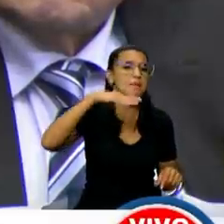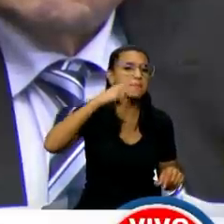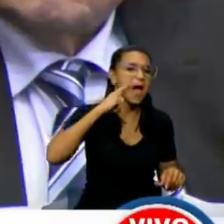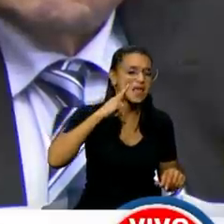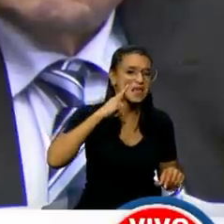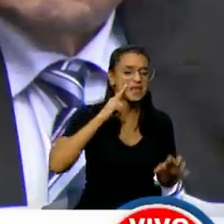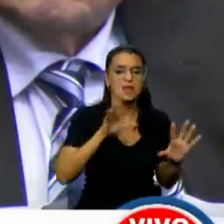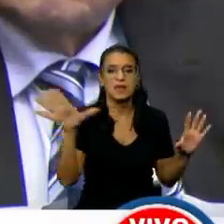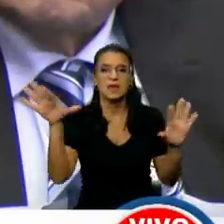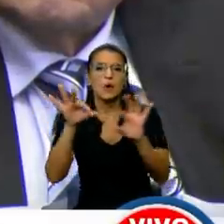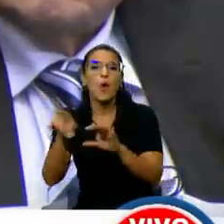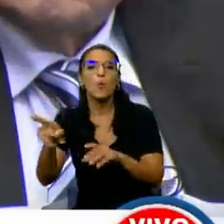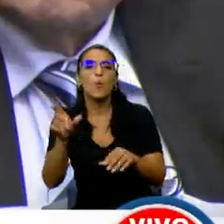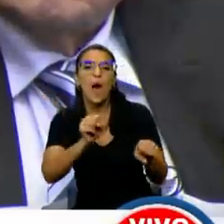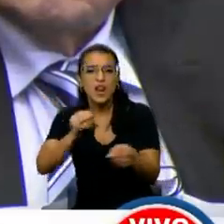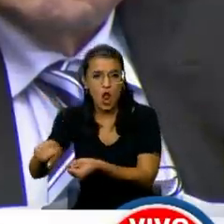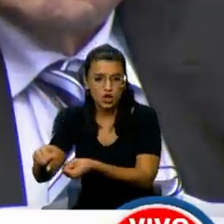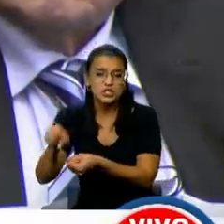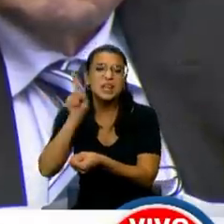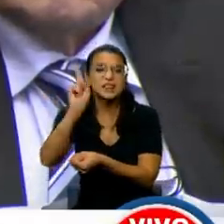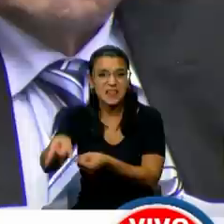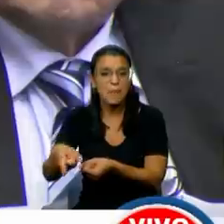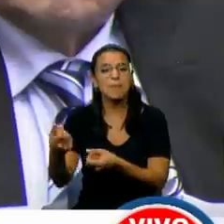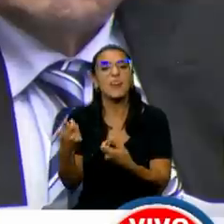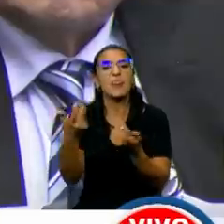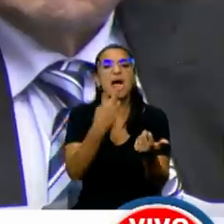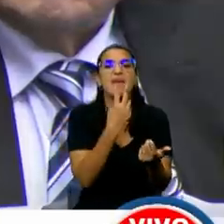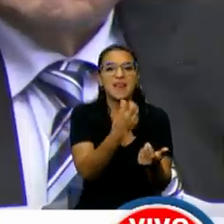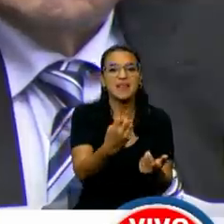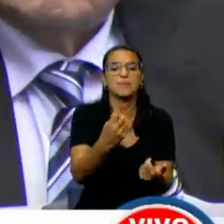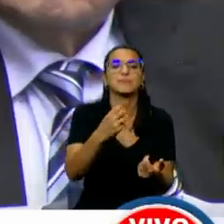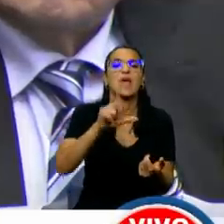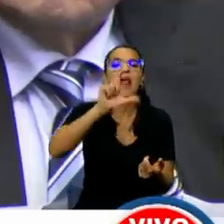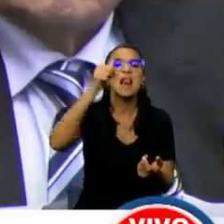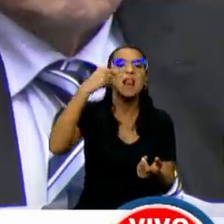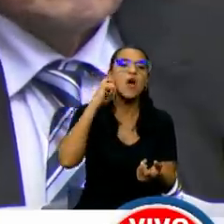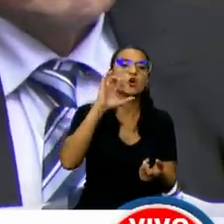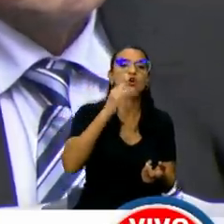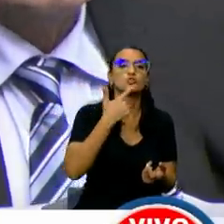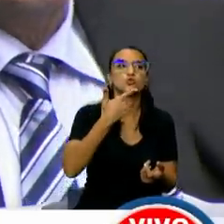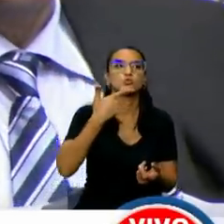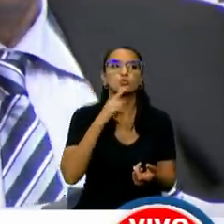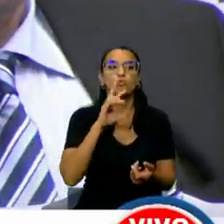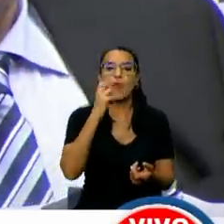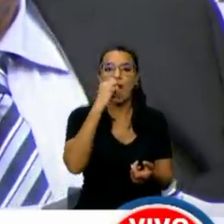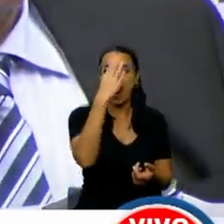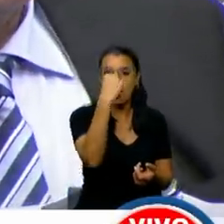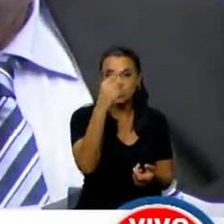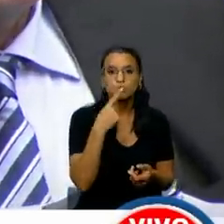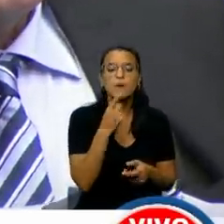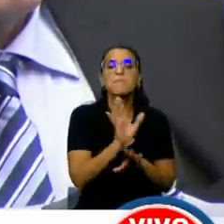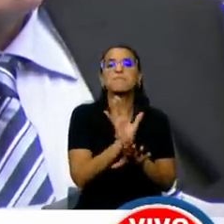con pican y bariloche y también llevando suministros a la localidad de villa la angostura en la vecina provincia del neuquén